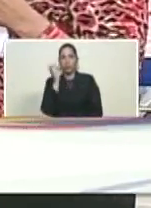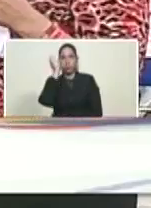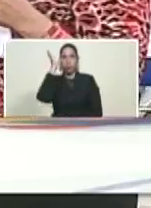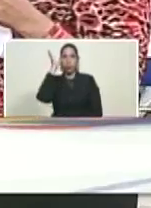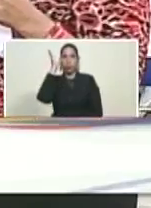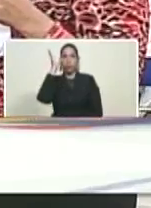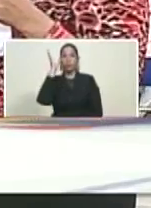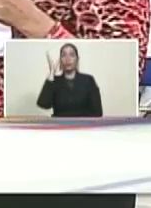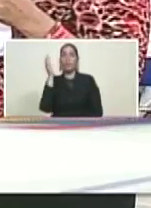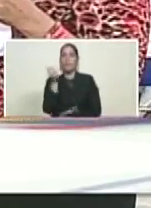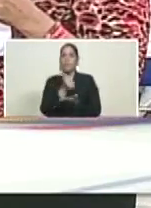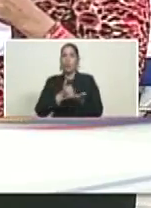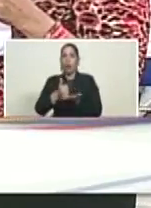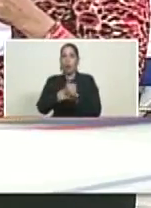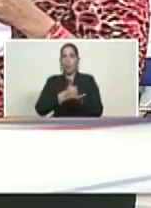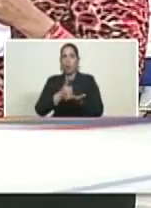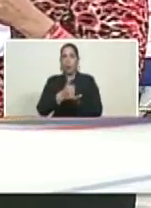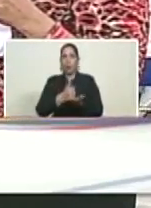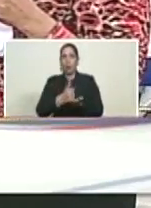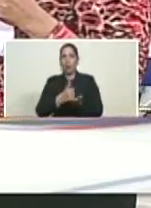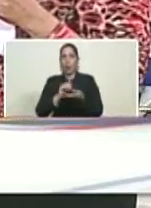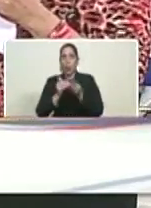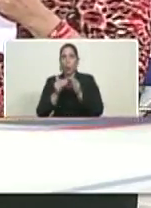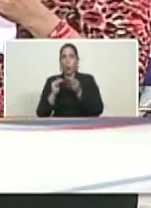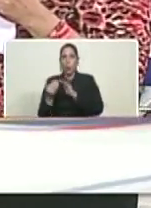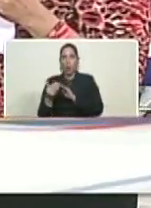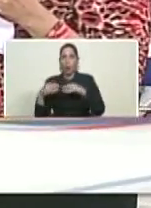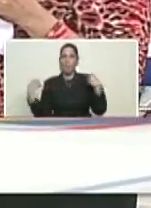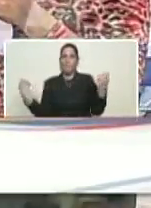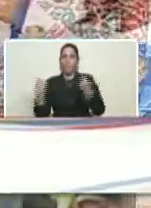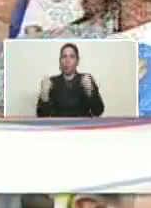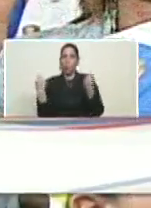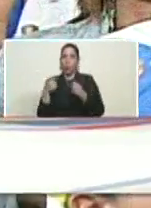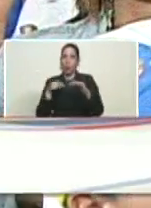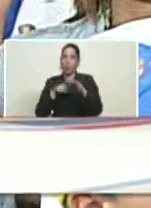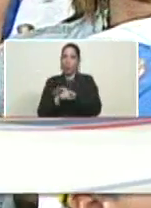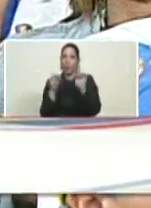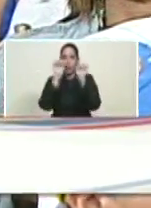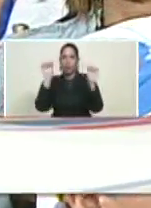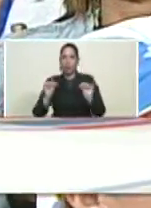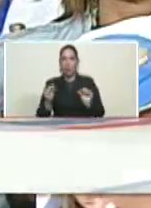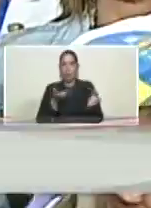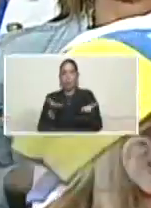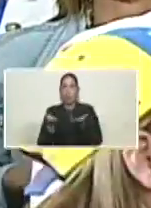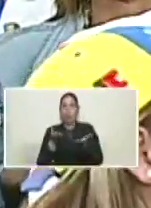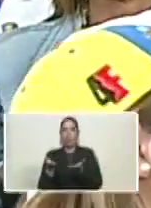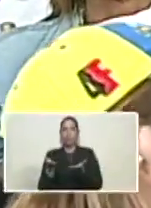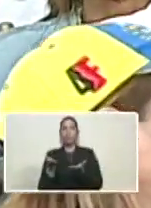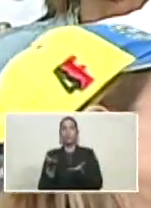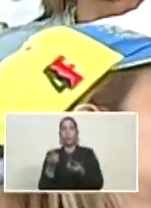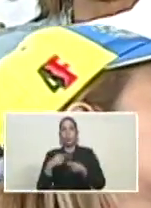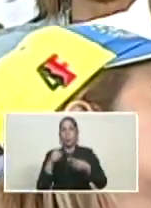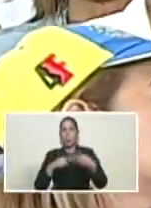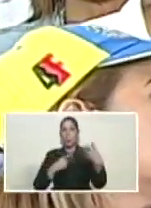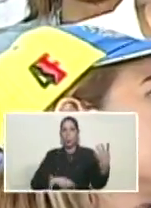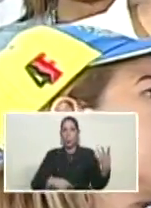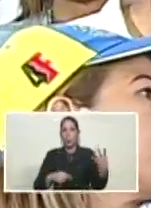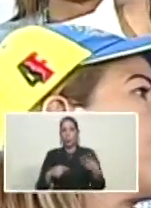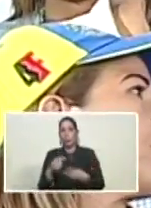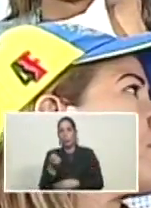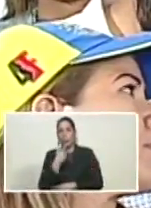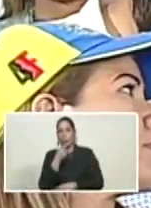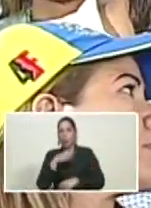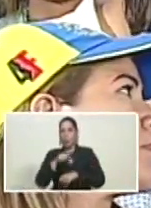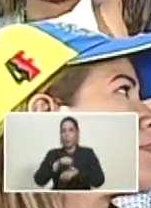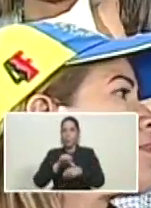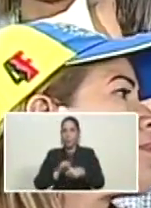una red de farmacias comunales y populares dentro del sistema de distribución de medicamentos e insumos médico-quirúrgicos